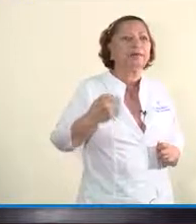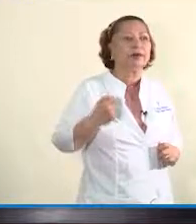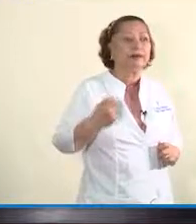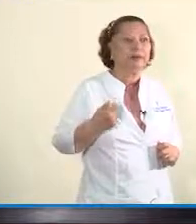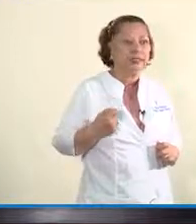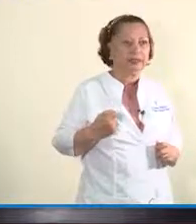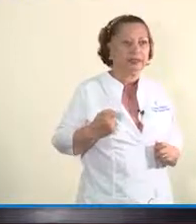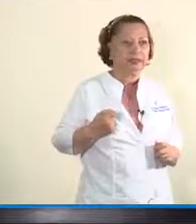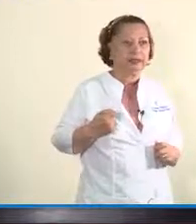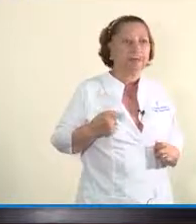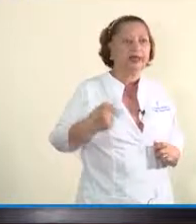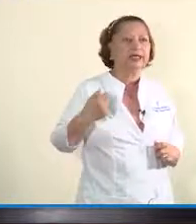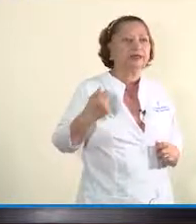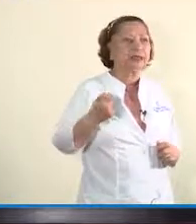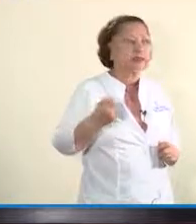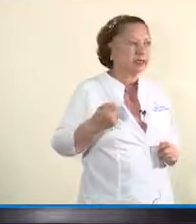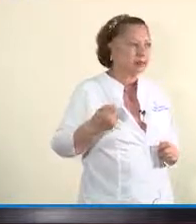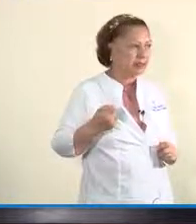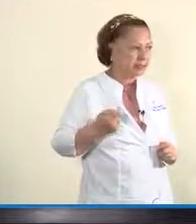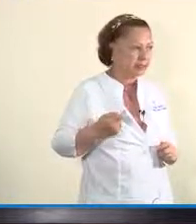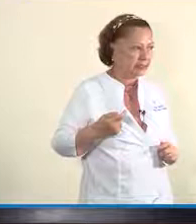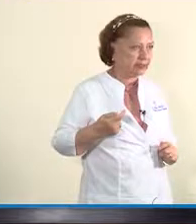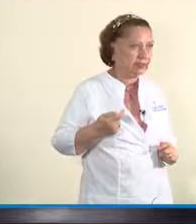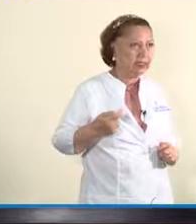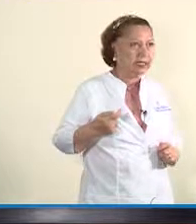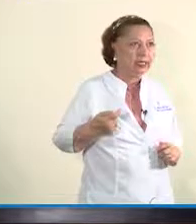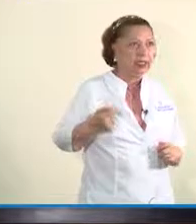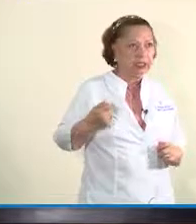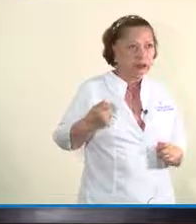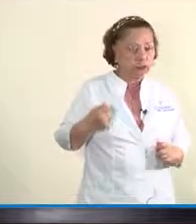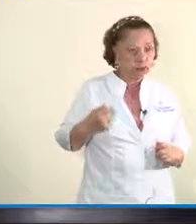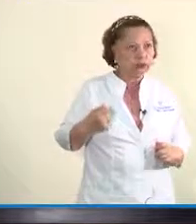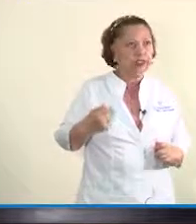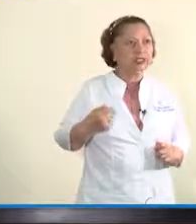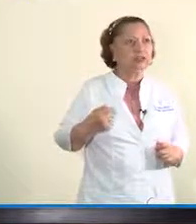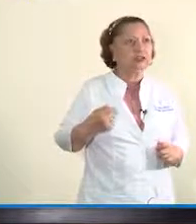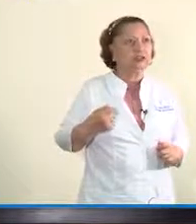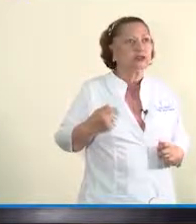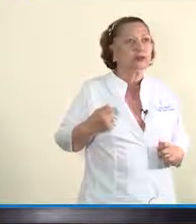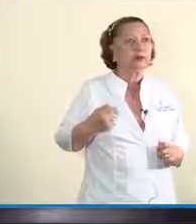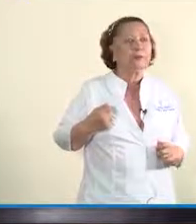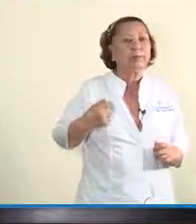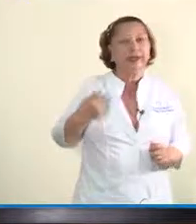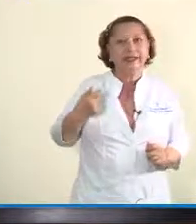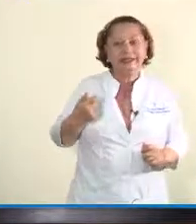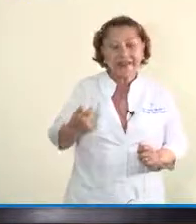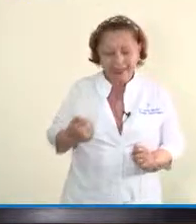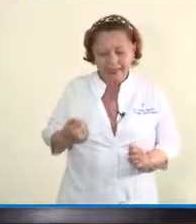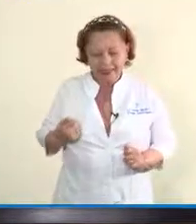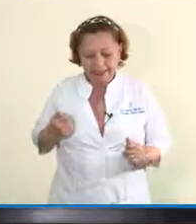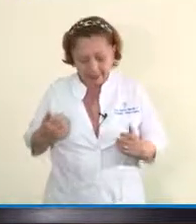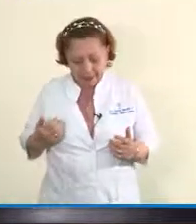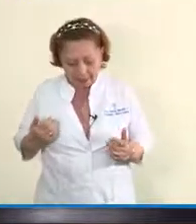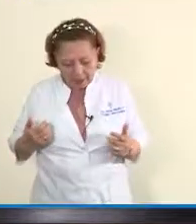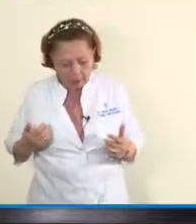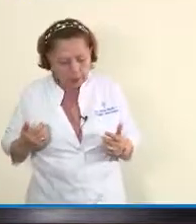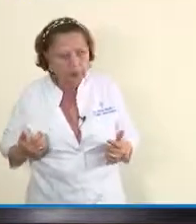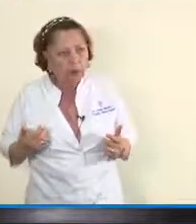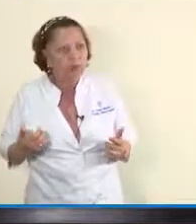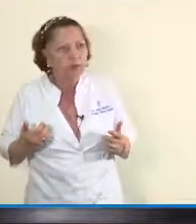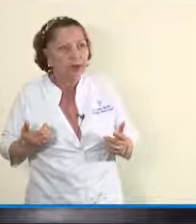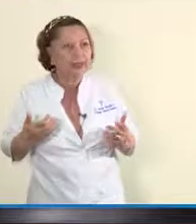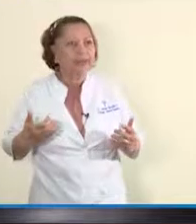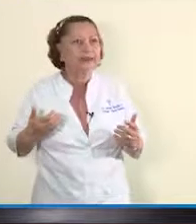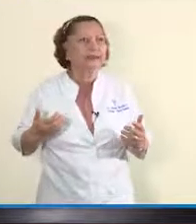para salvar vidas, para salvar mentes. Entonces, para hacer este trabajo